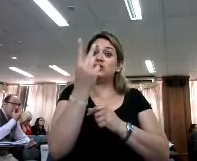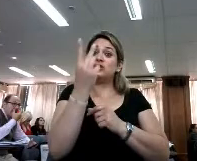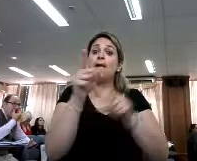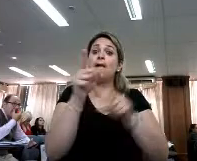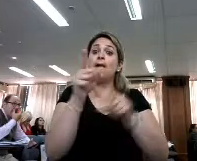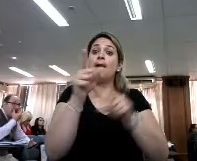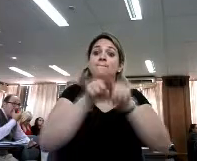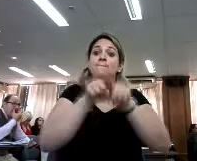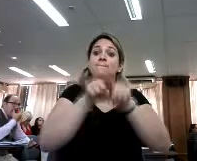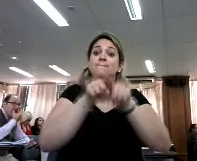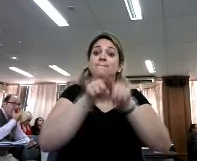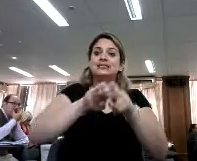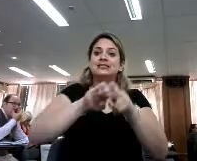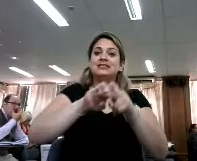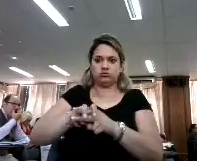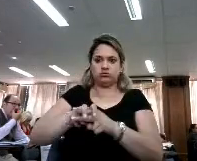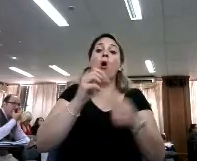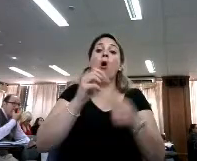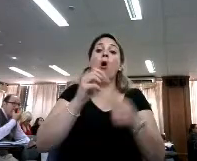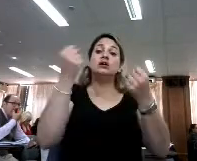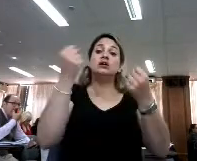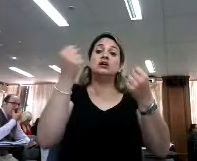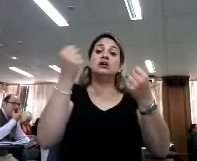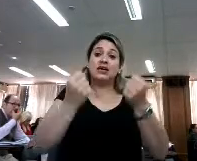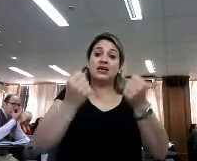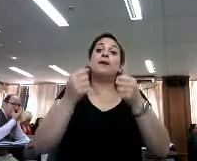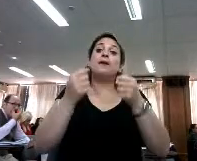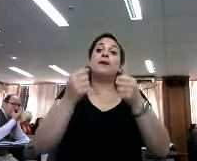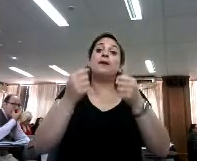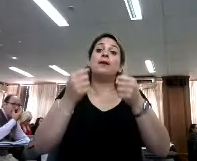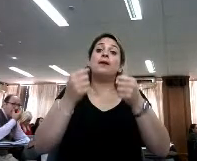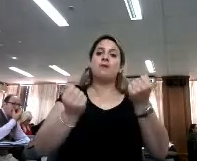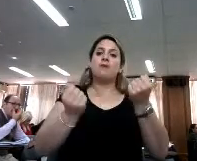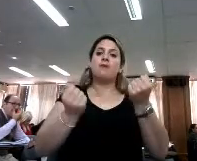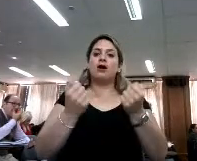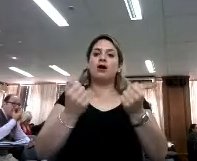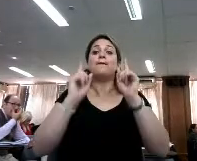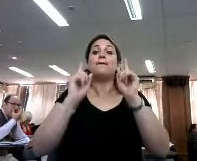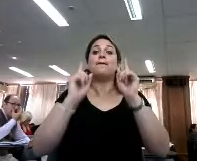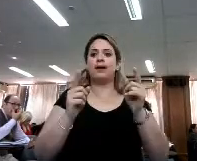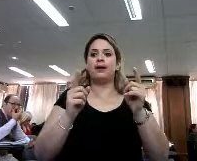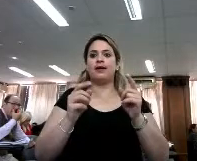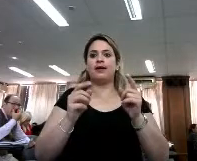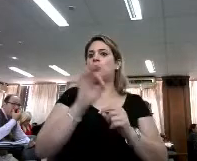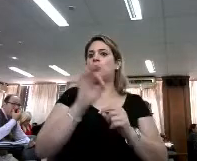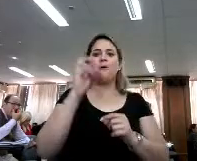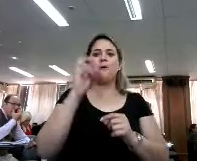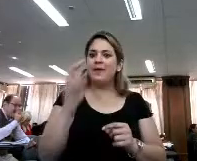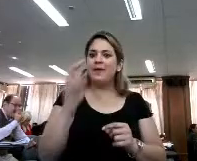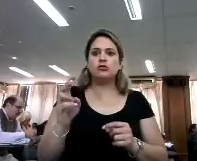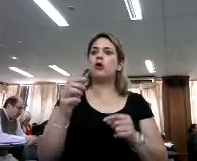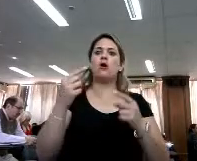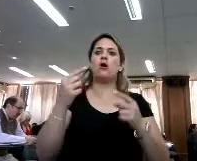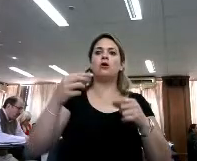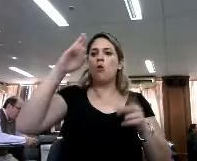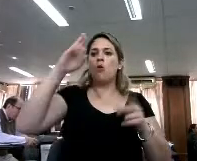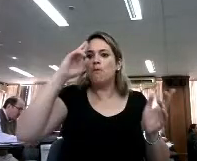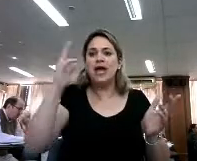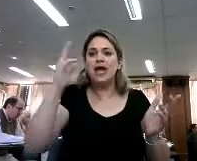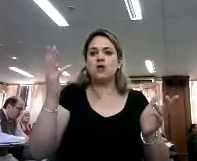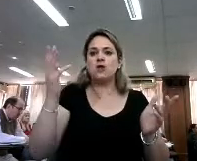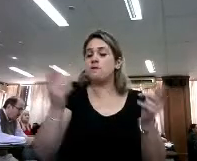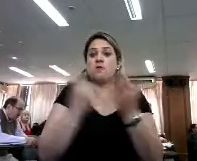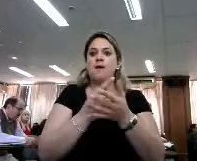misma silla, manejando el mismo carro, viviendo en la misma casa, ¿sí? Viendo, utilizando. Pero esa